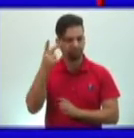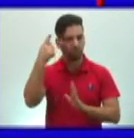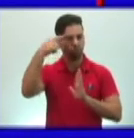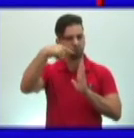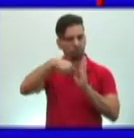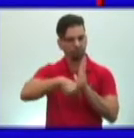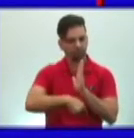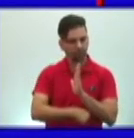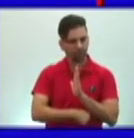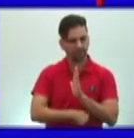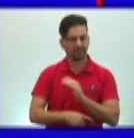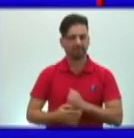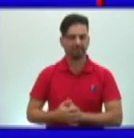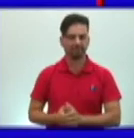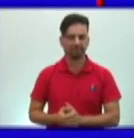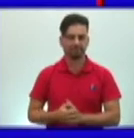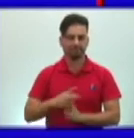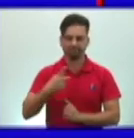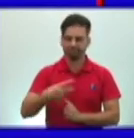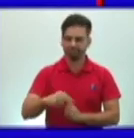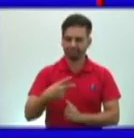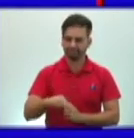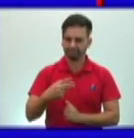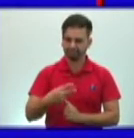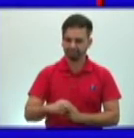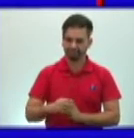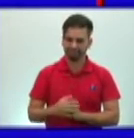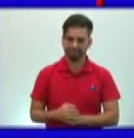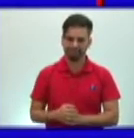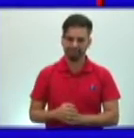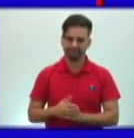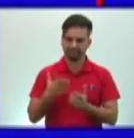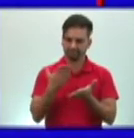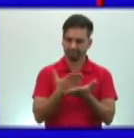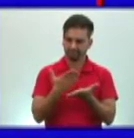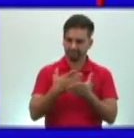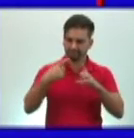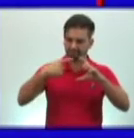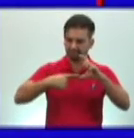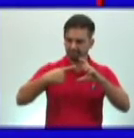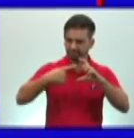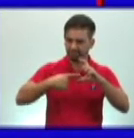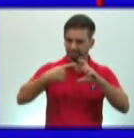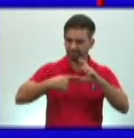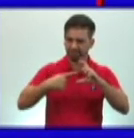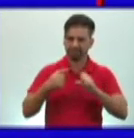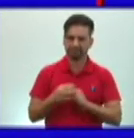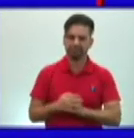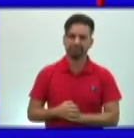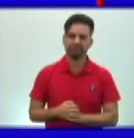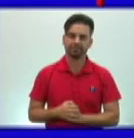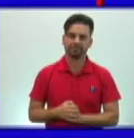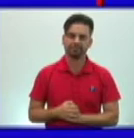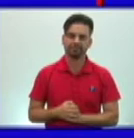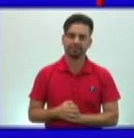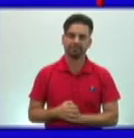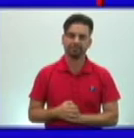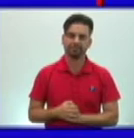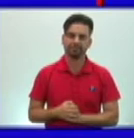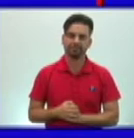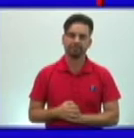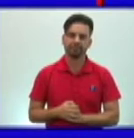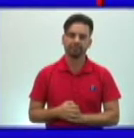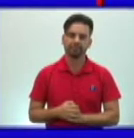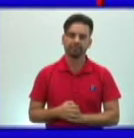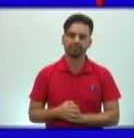profundicen, en primer lugar, sistematicen y profundicen lo que ya han venido realizando, además de algunas apreciaciones sobre el materialismo y